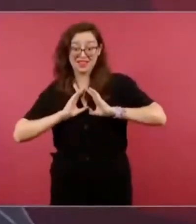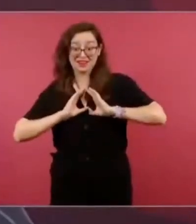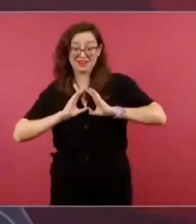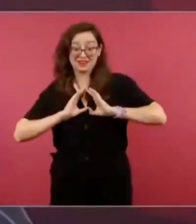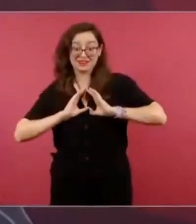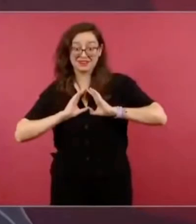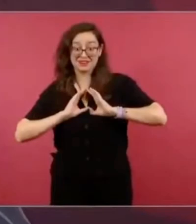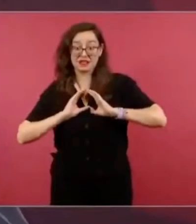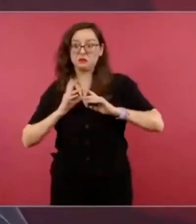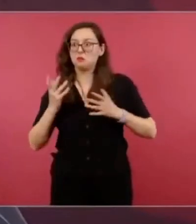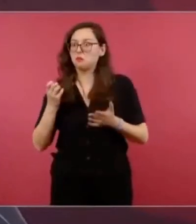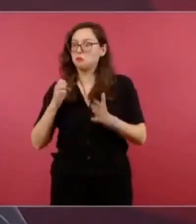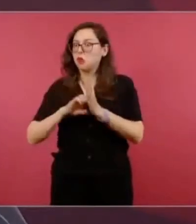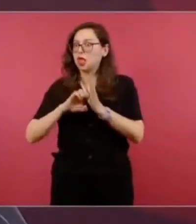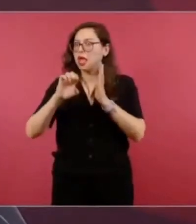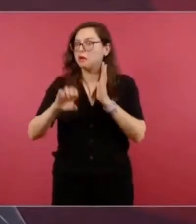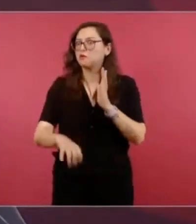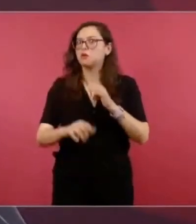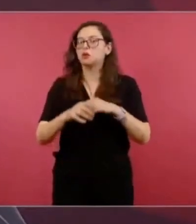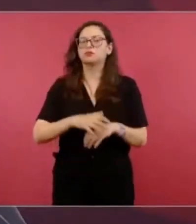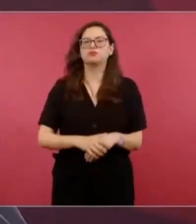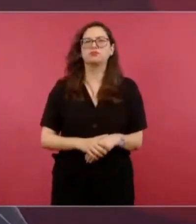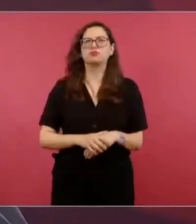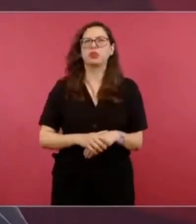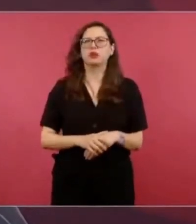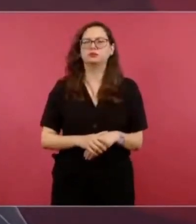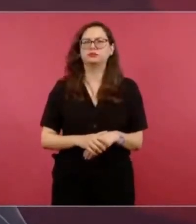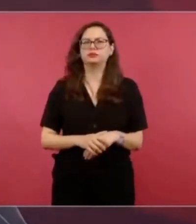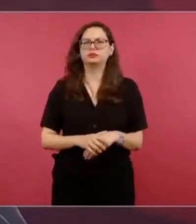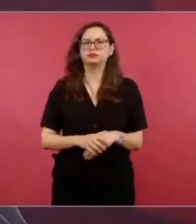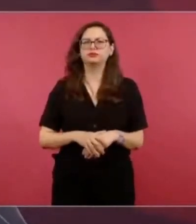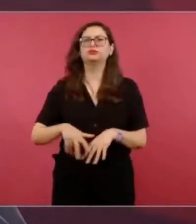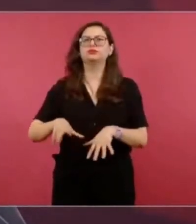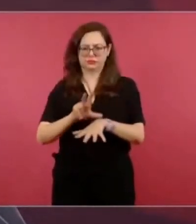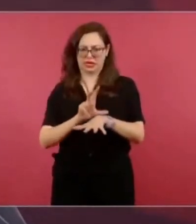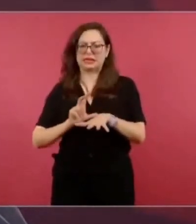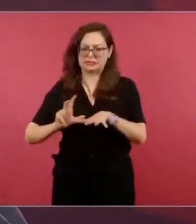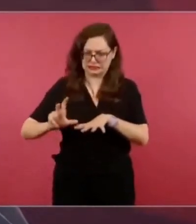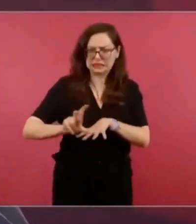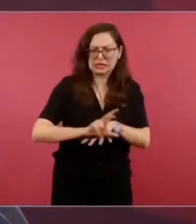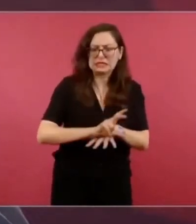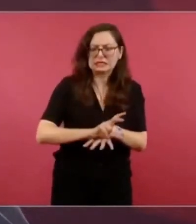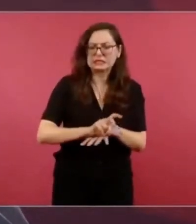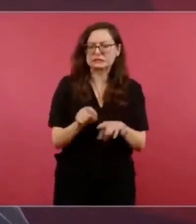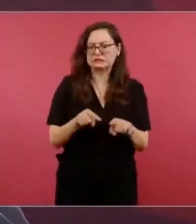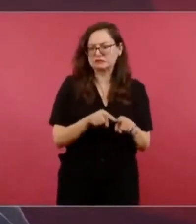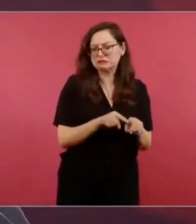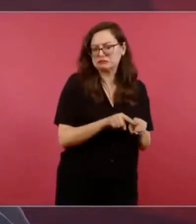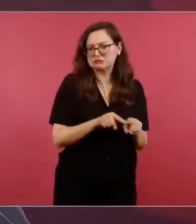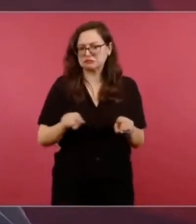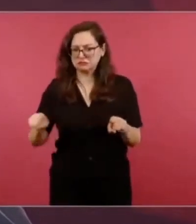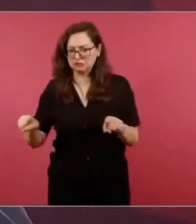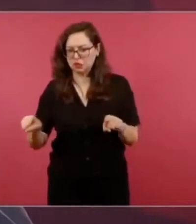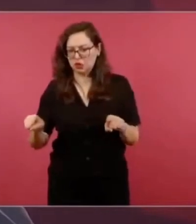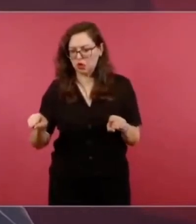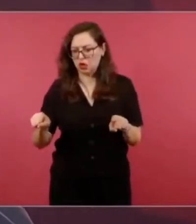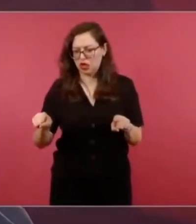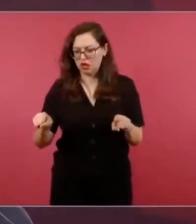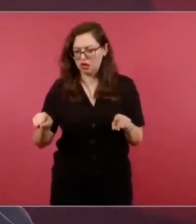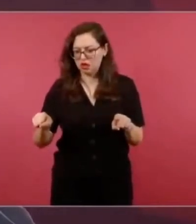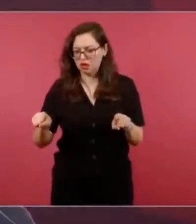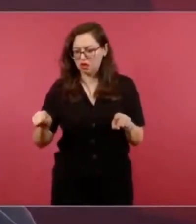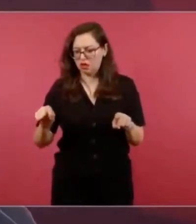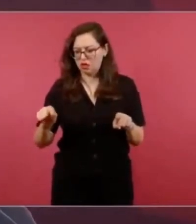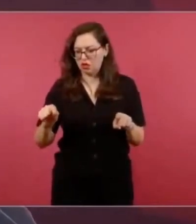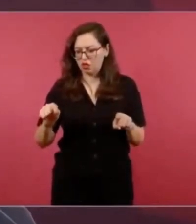militares en el tramo de Escárcega a Tulum, que son